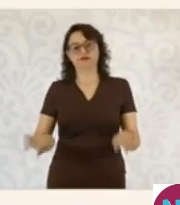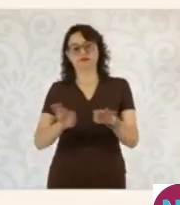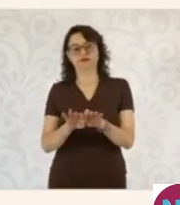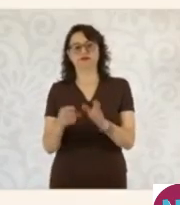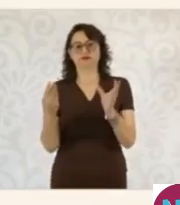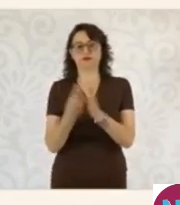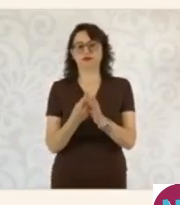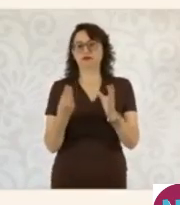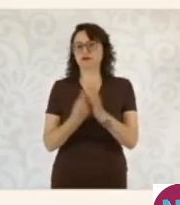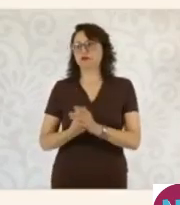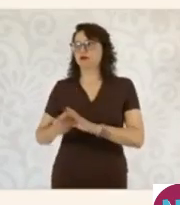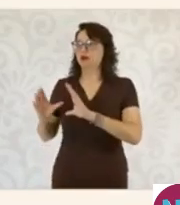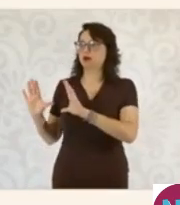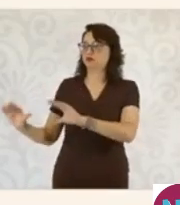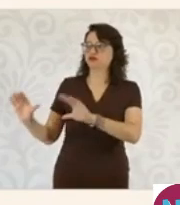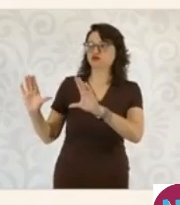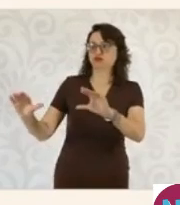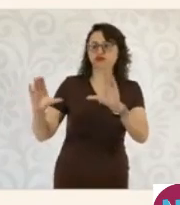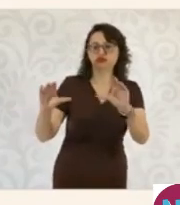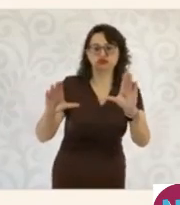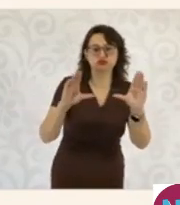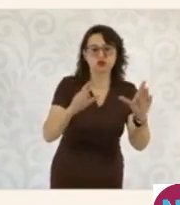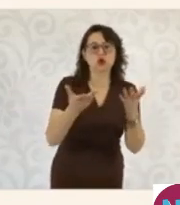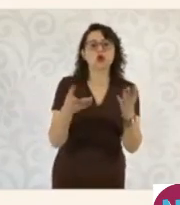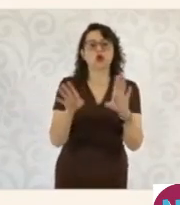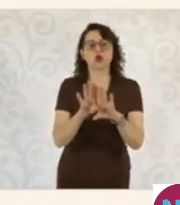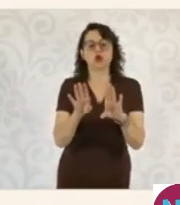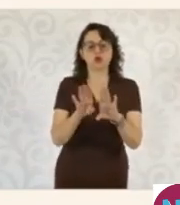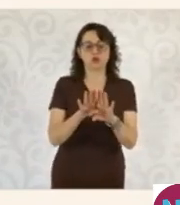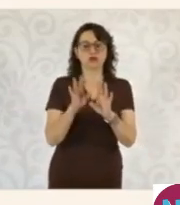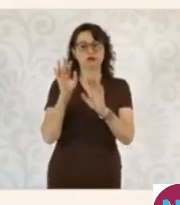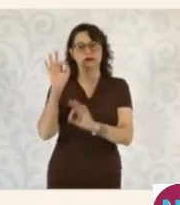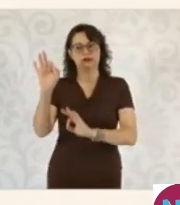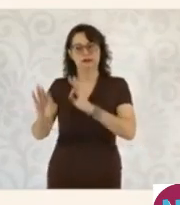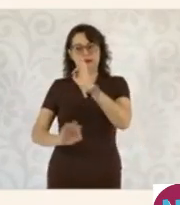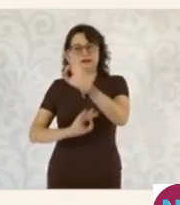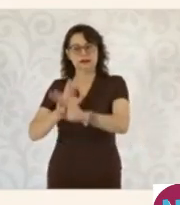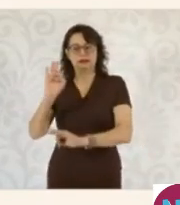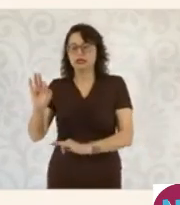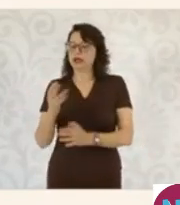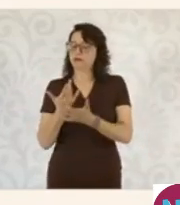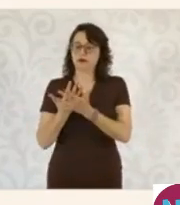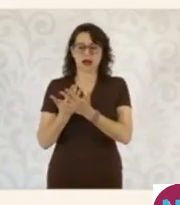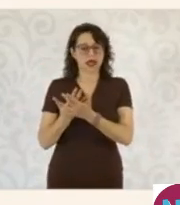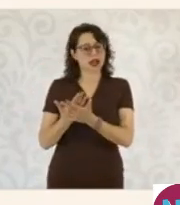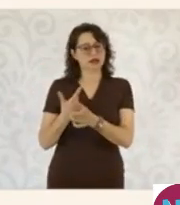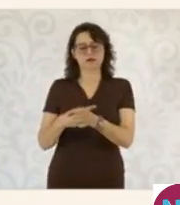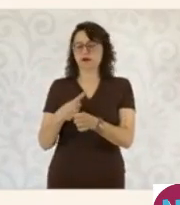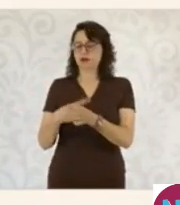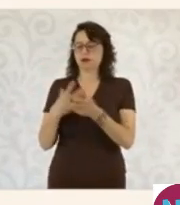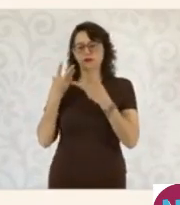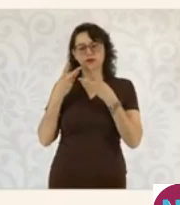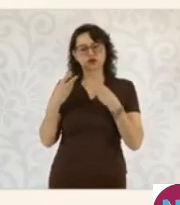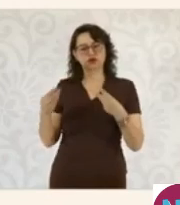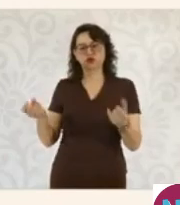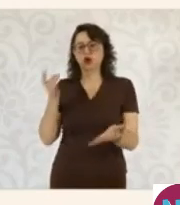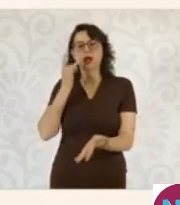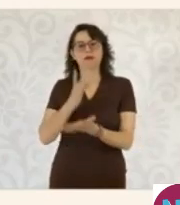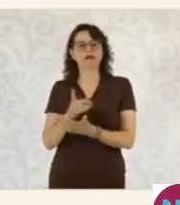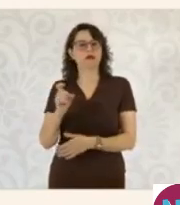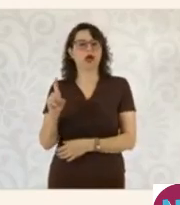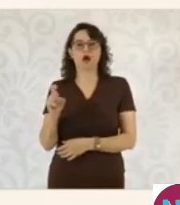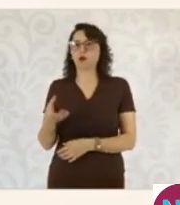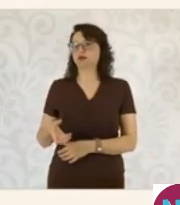el personal de salud sepa que el tratamiento es fundamentalmente sintomático y con